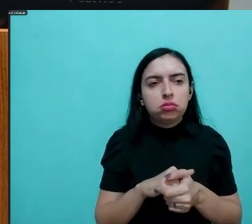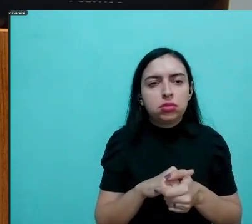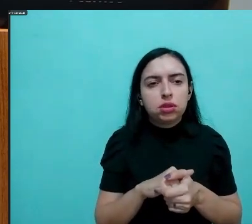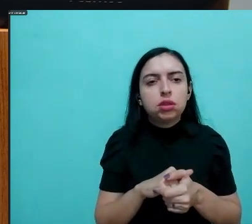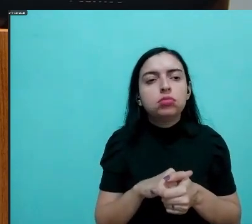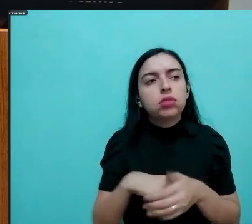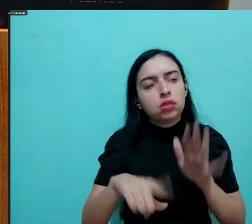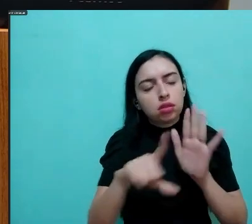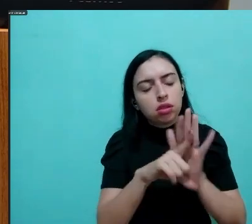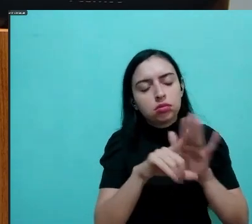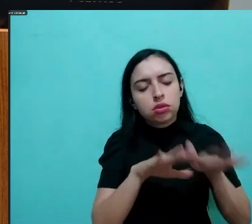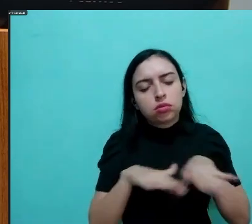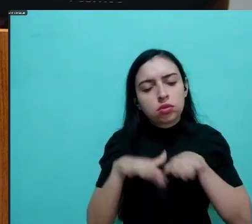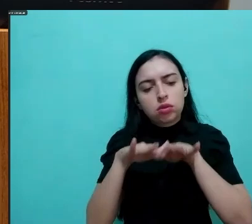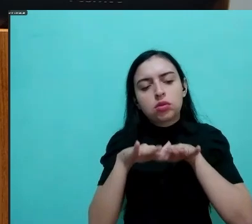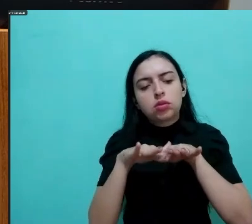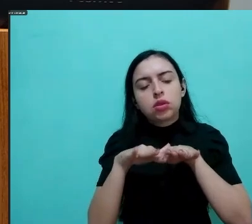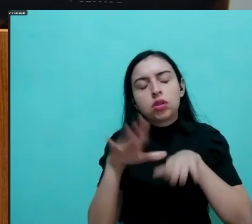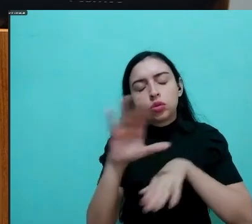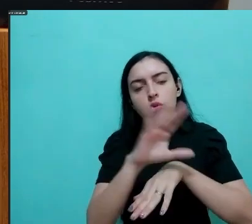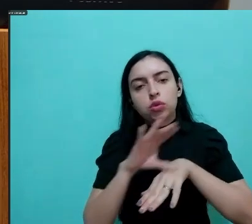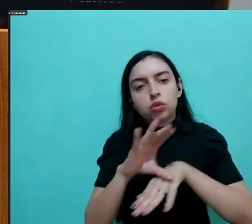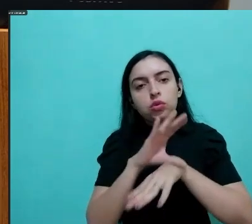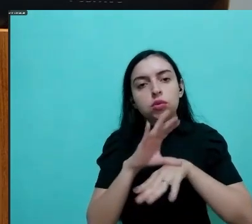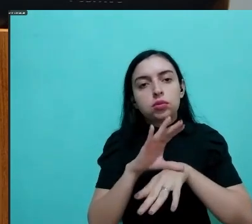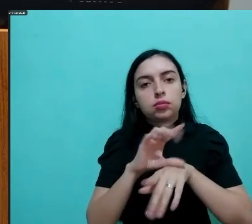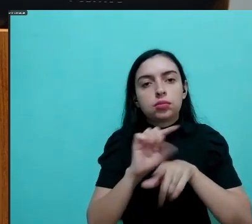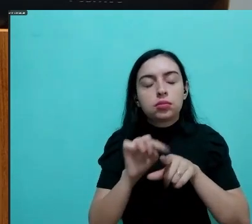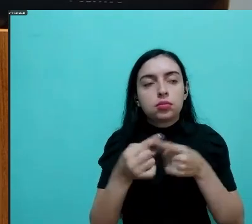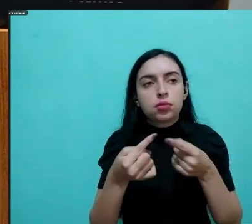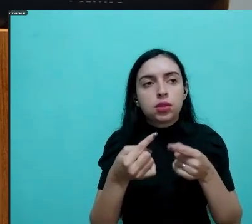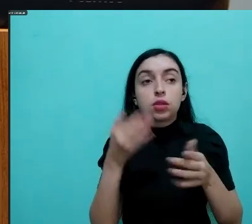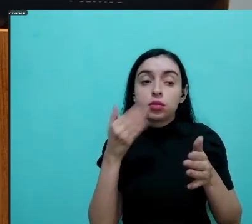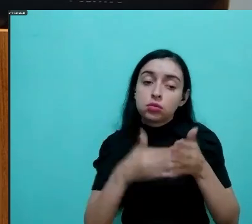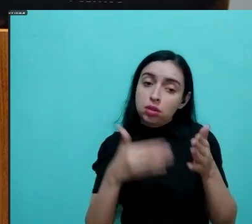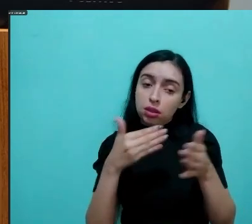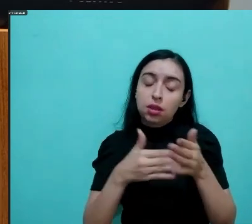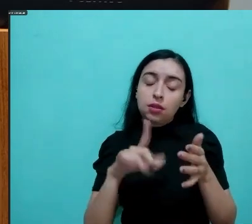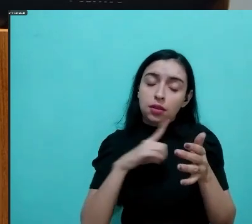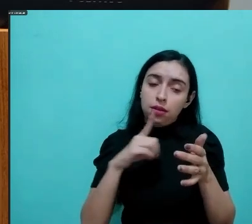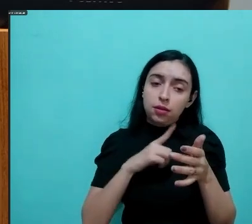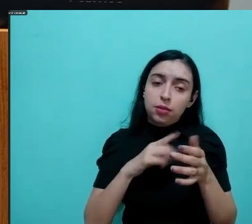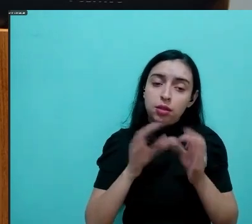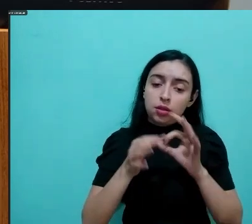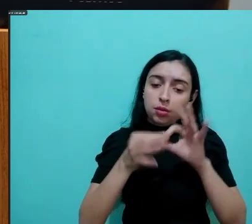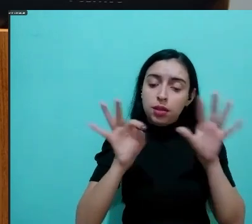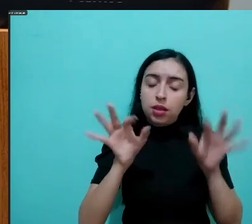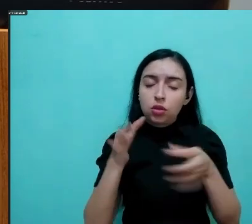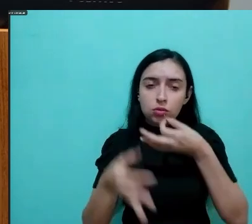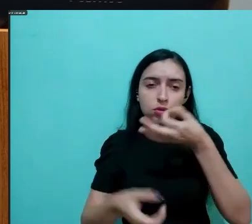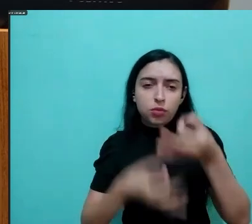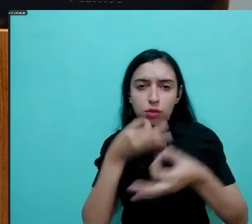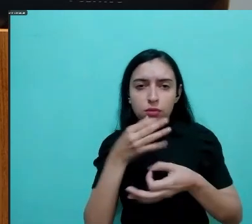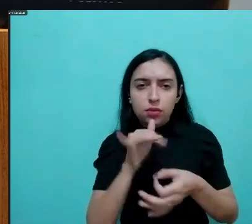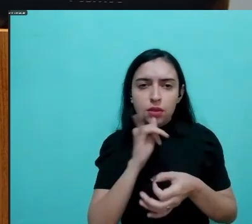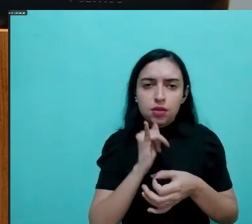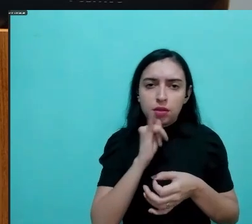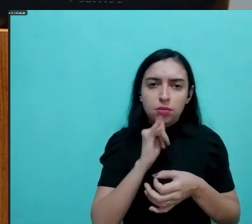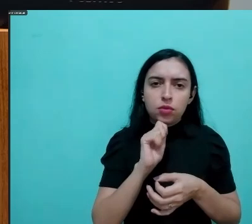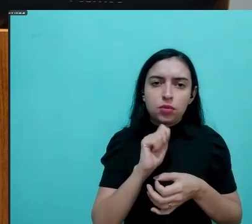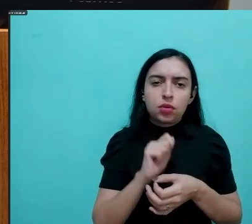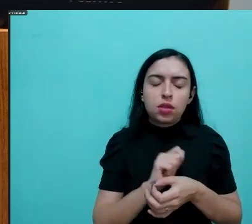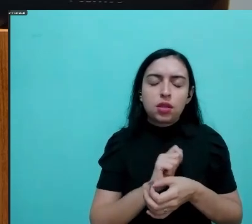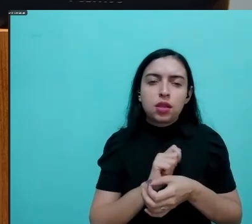un punto de vista constitucional los límites a la libertad de expresión. Por ejemplo, en Francia no se